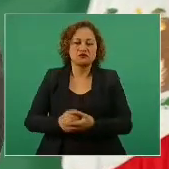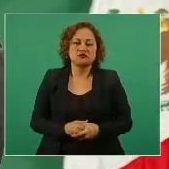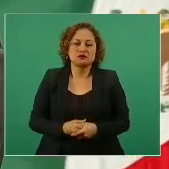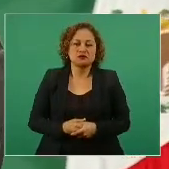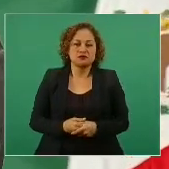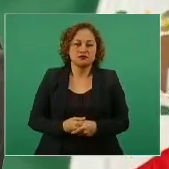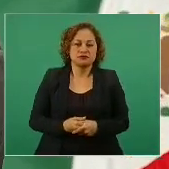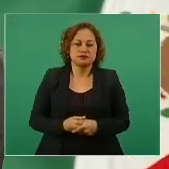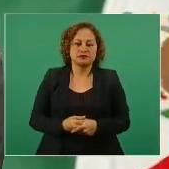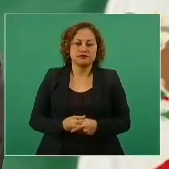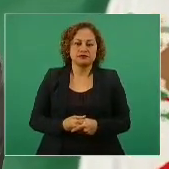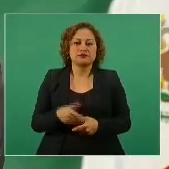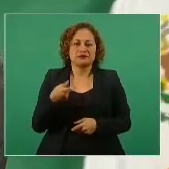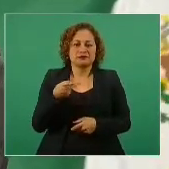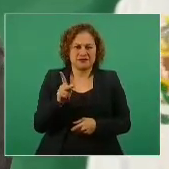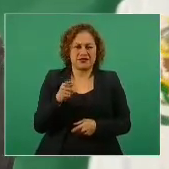Pero además,